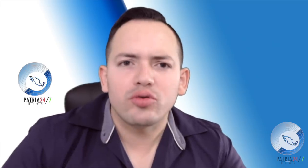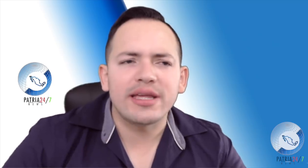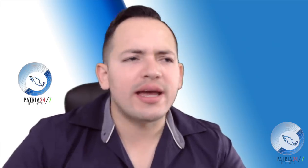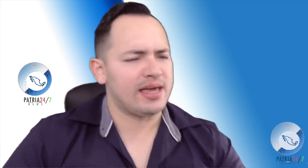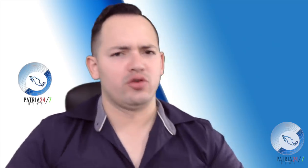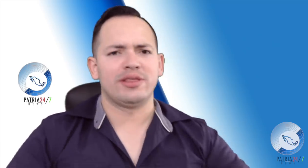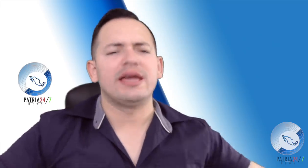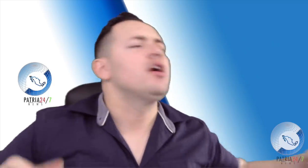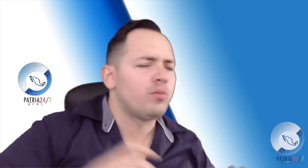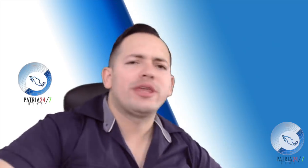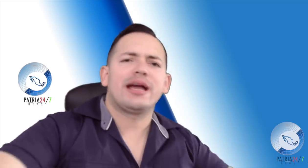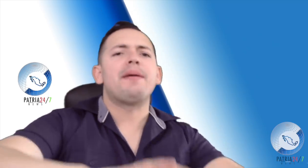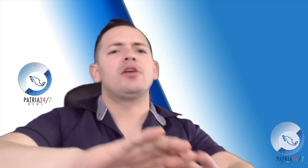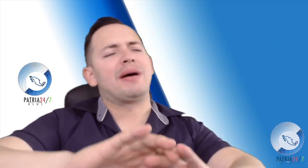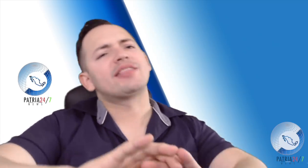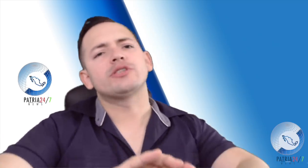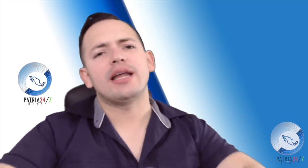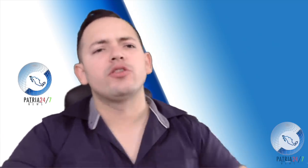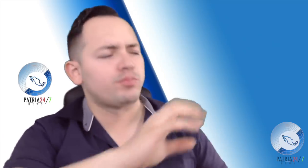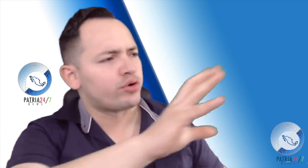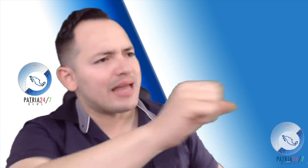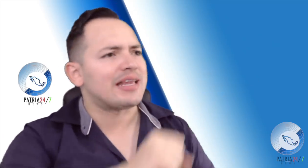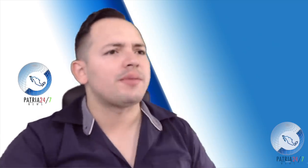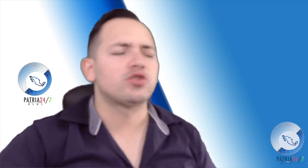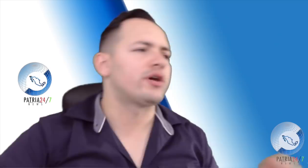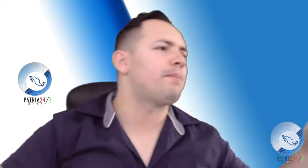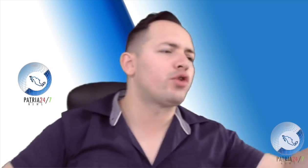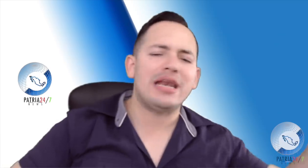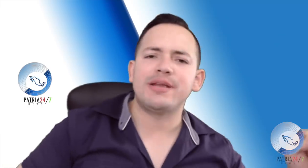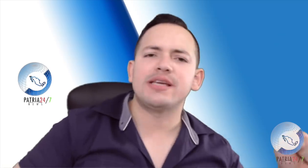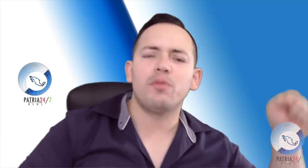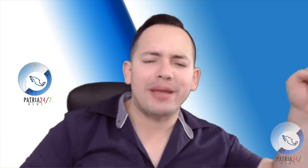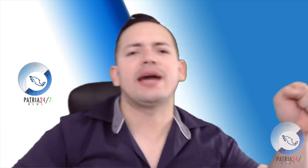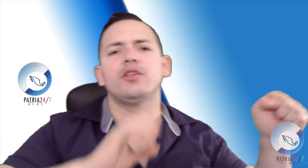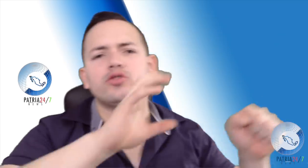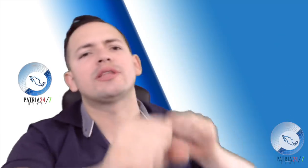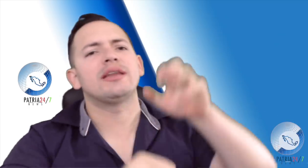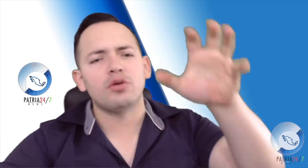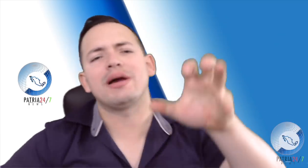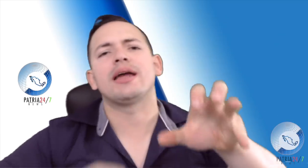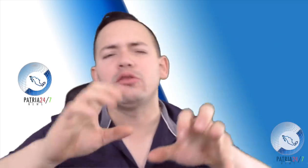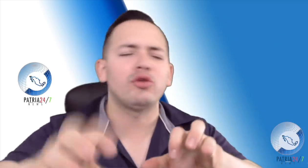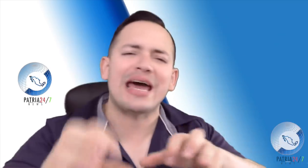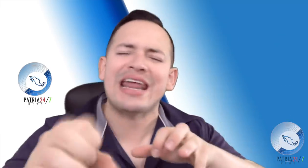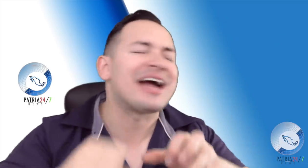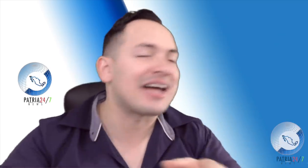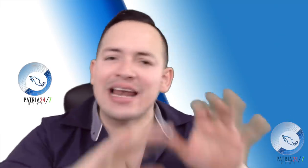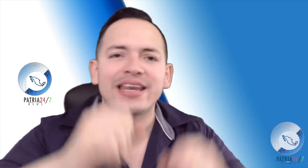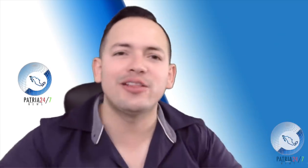injusto que ocurría, en donde como llegaban patrocinados por la televisora, por el empresario Perenganito, Sutanito, Manganito